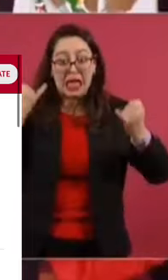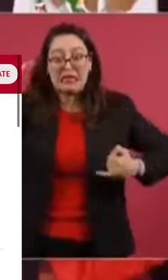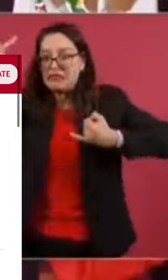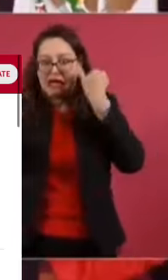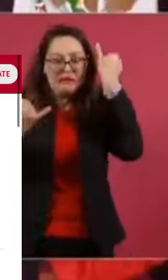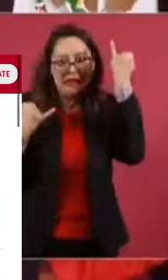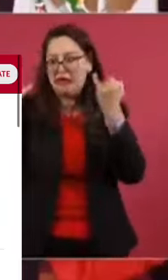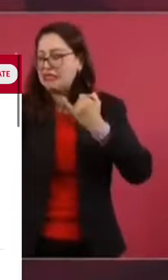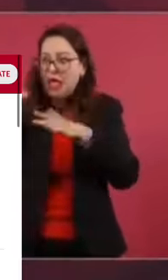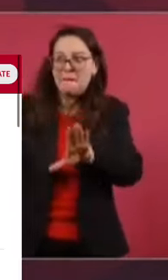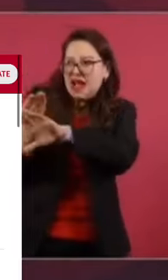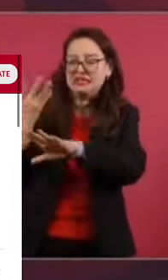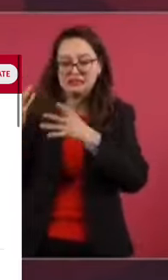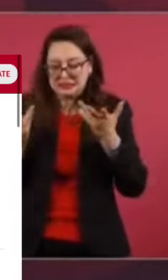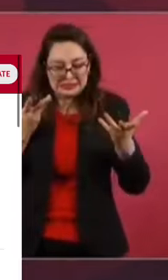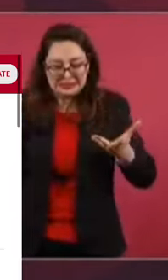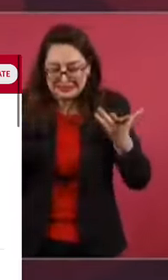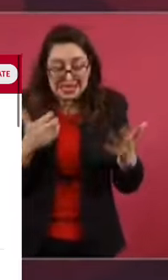que